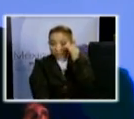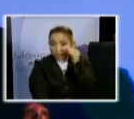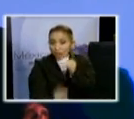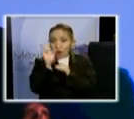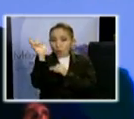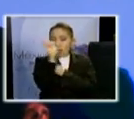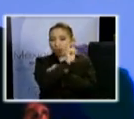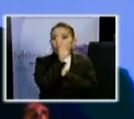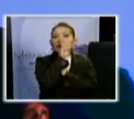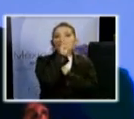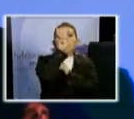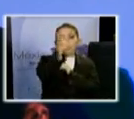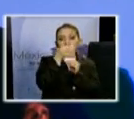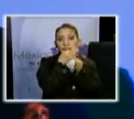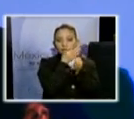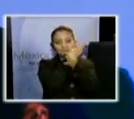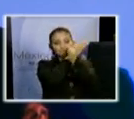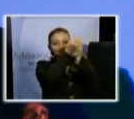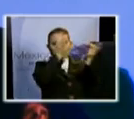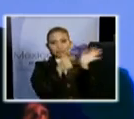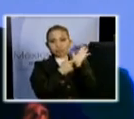cuentas, cuando el reporte se publique,